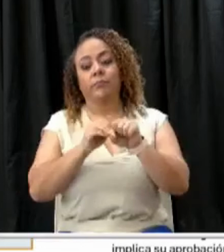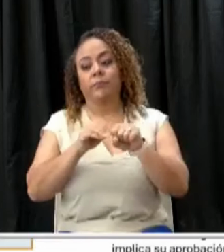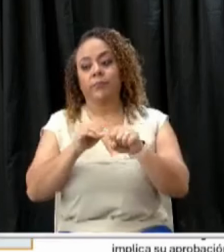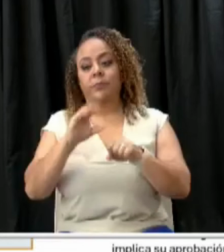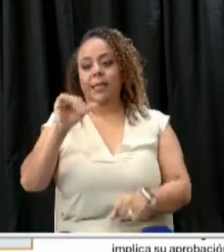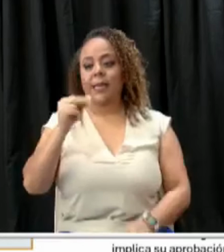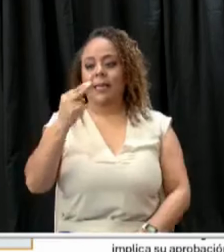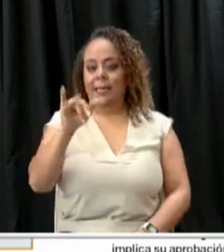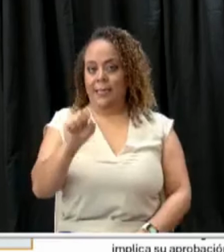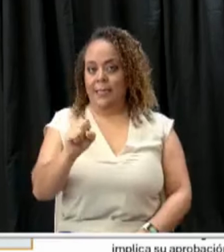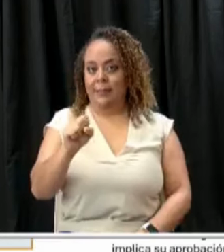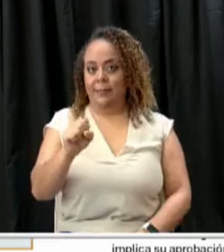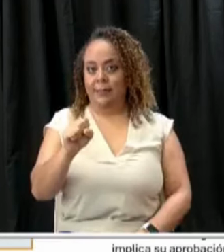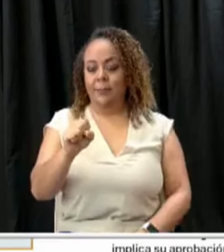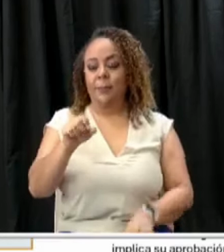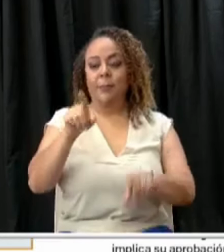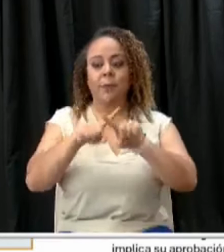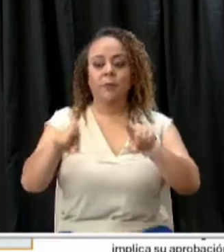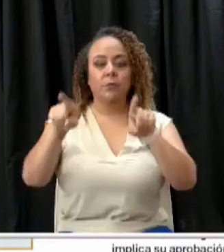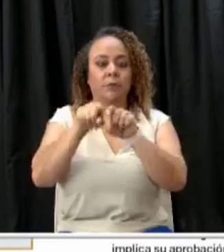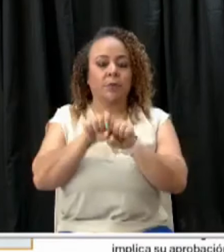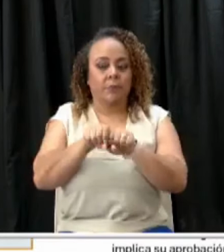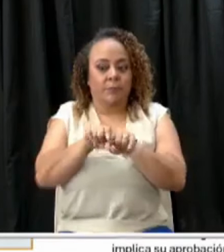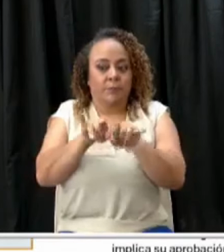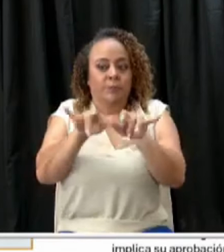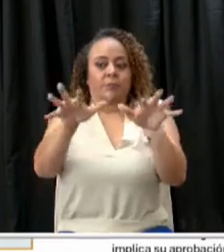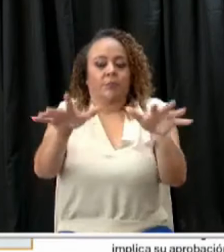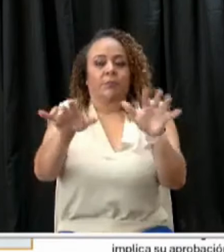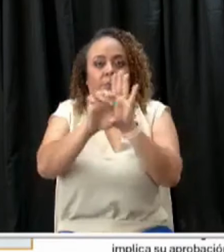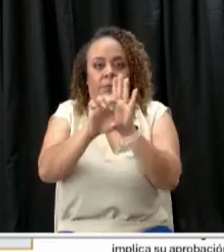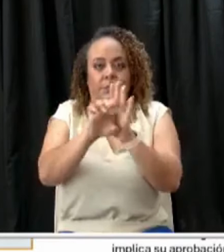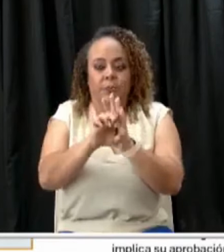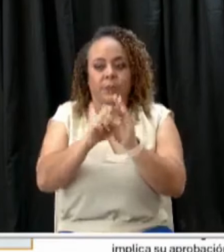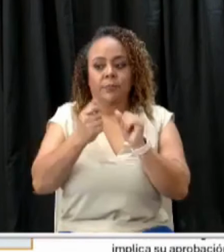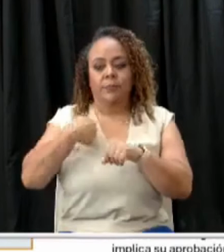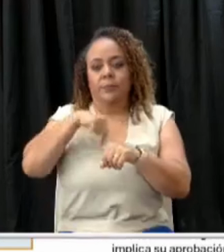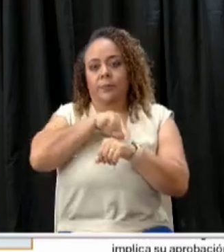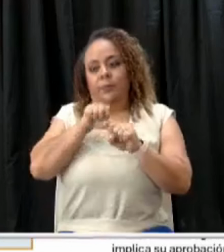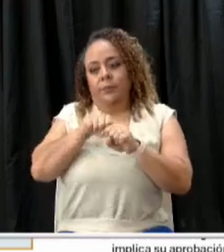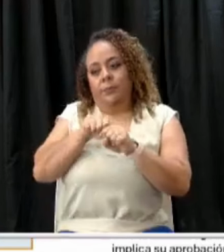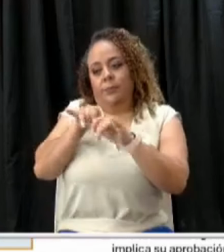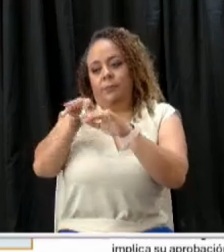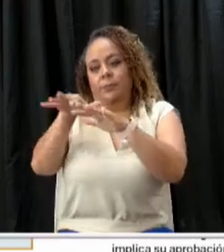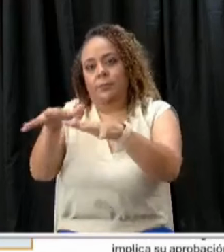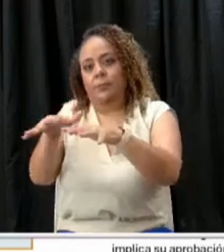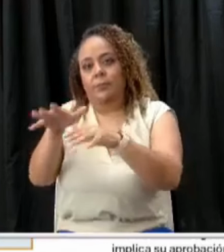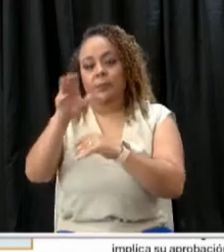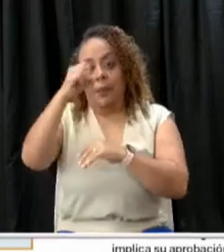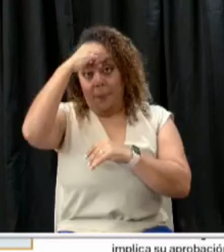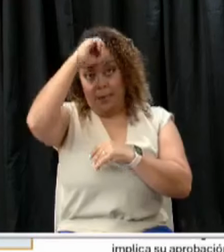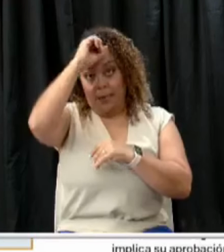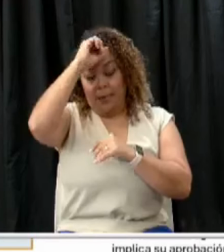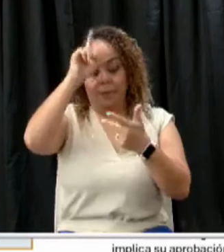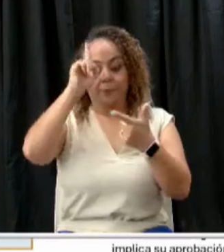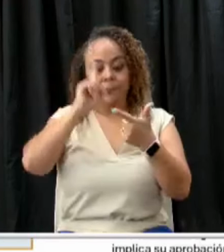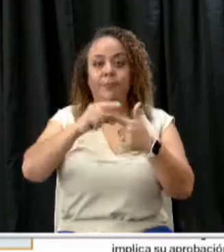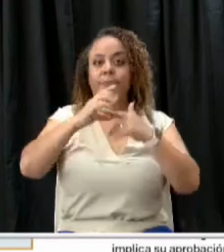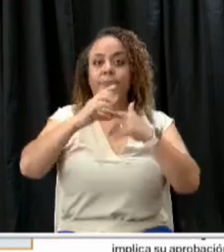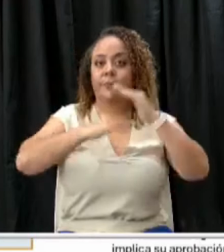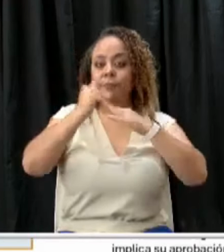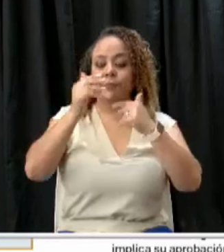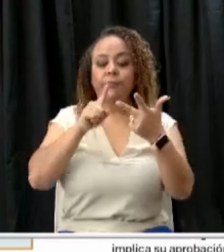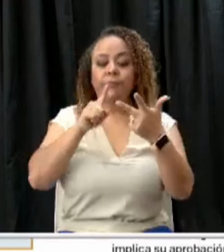quemada, pero también expandirlo. Por ejemplo, estamos expandiendo a minería, a construcción,